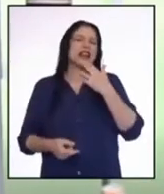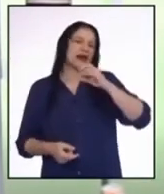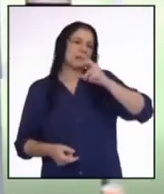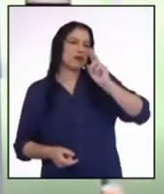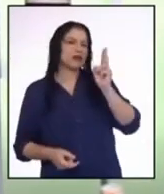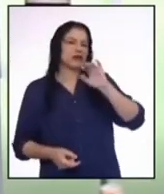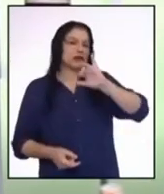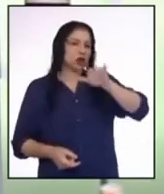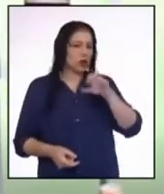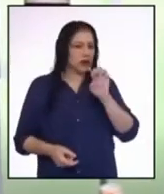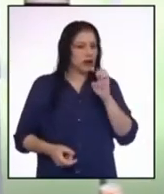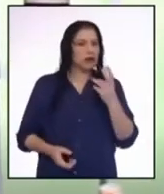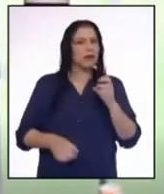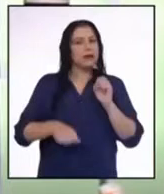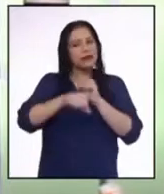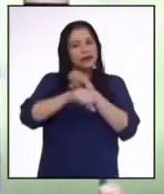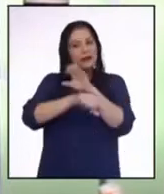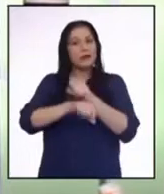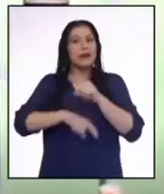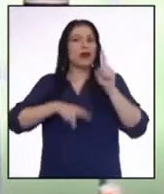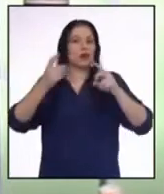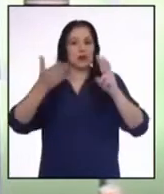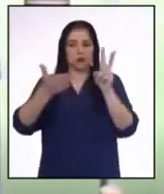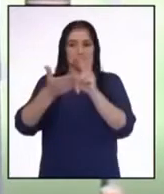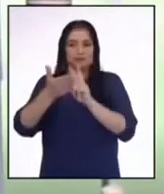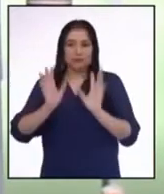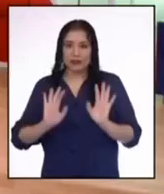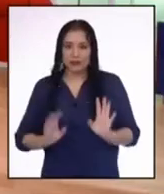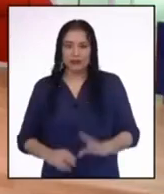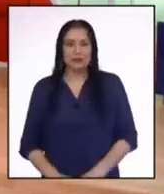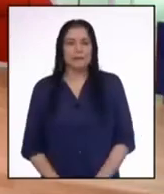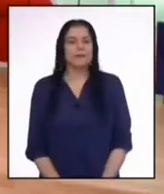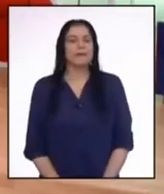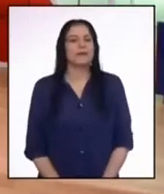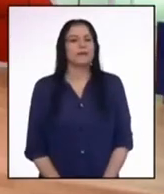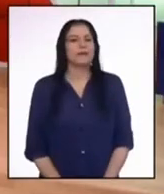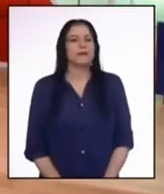para que nos recomiende un texto.